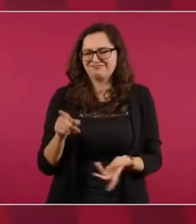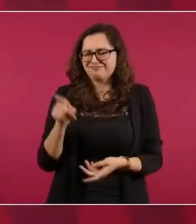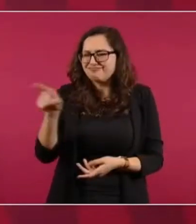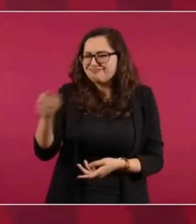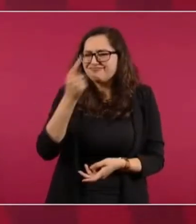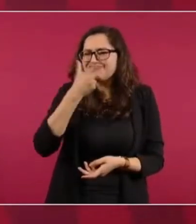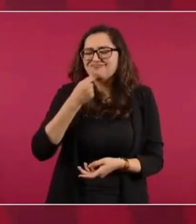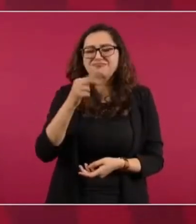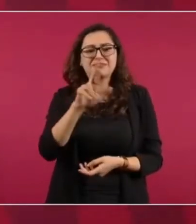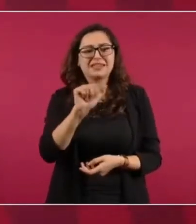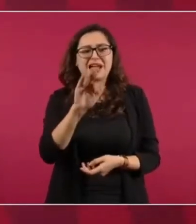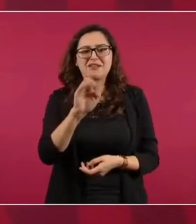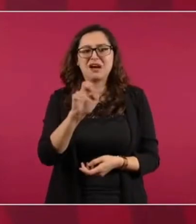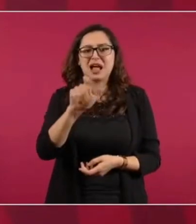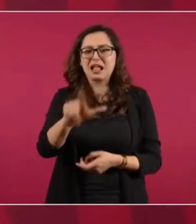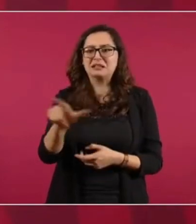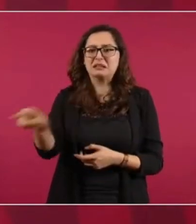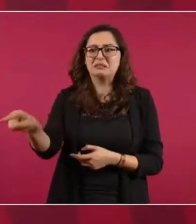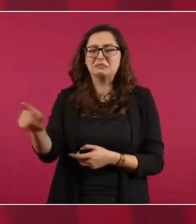pues